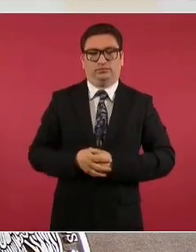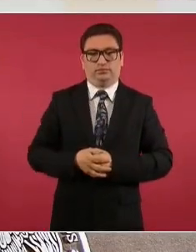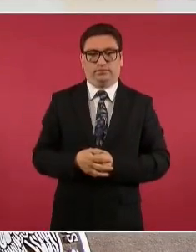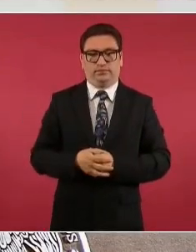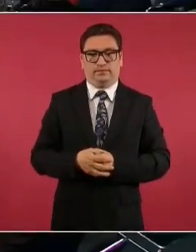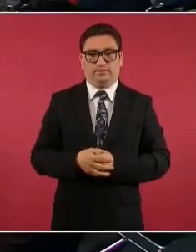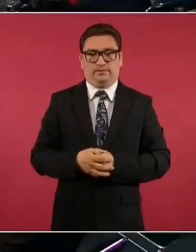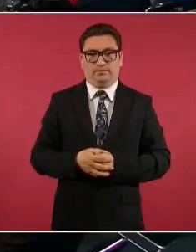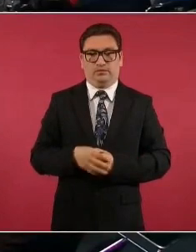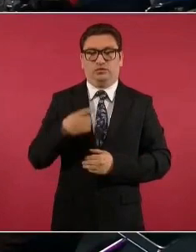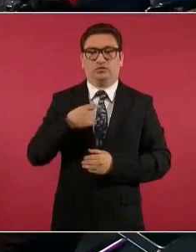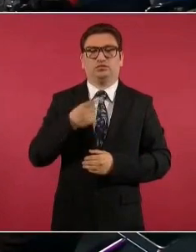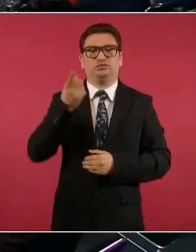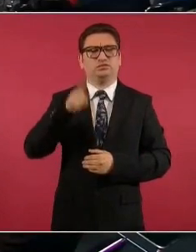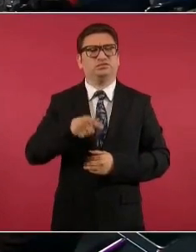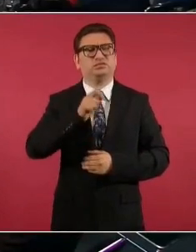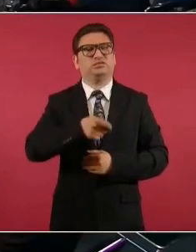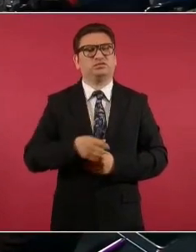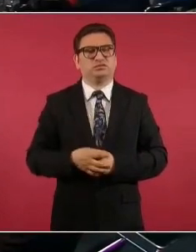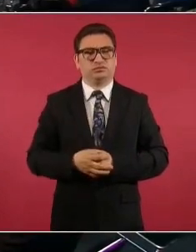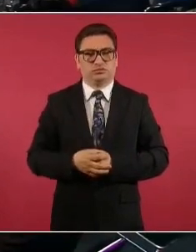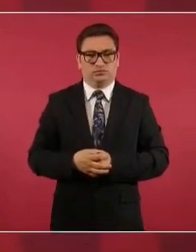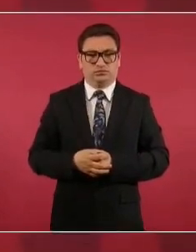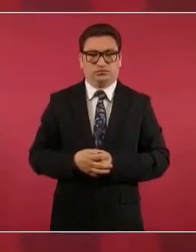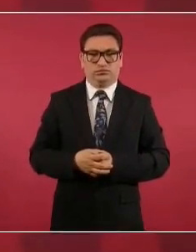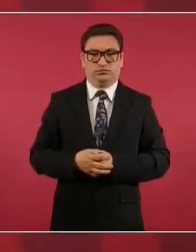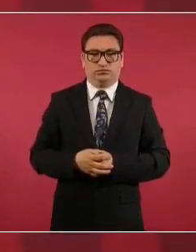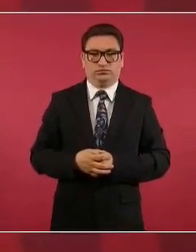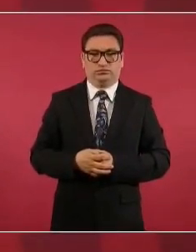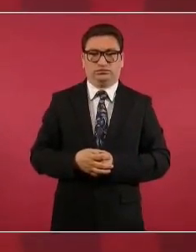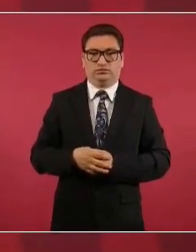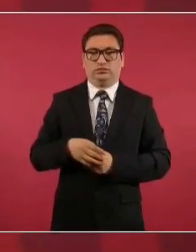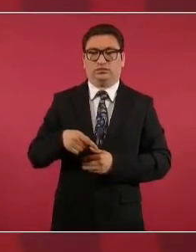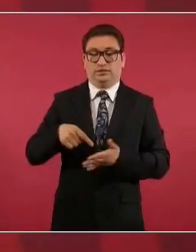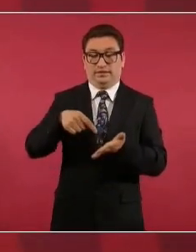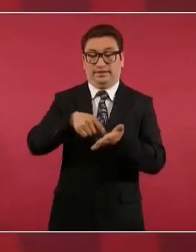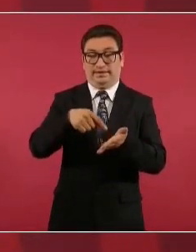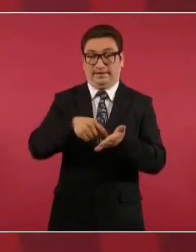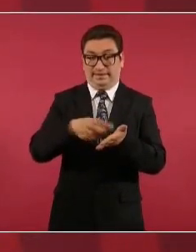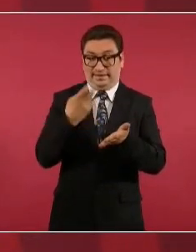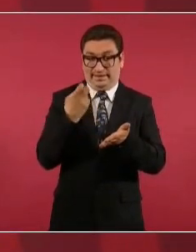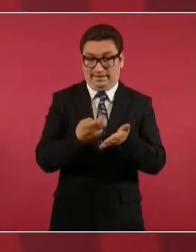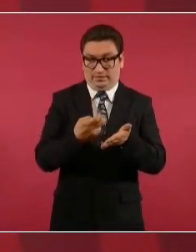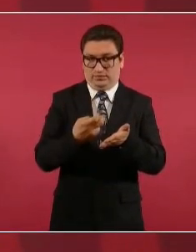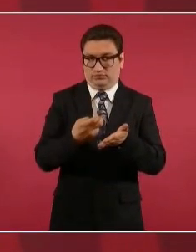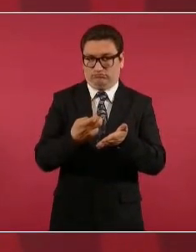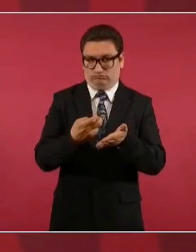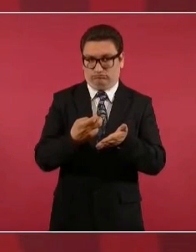¿La instrucción de qué? De que se cumpliera